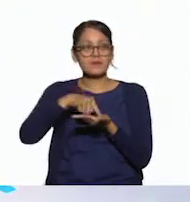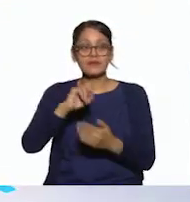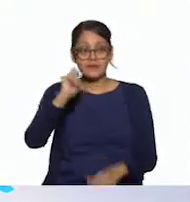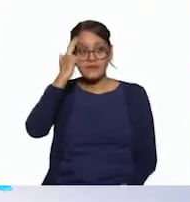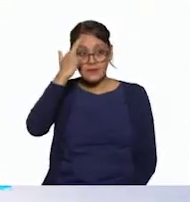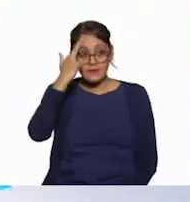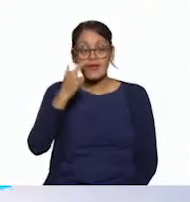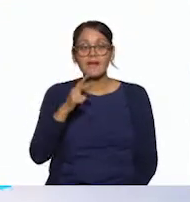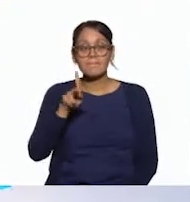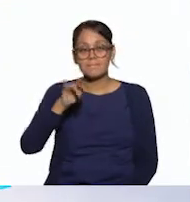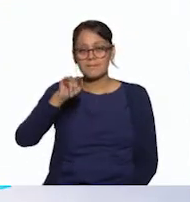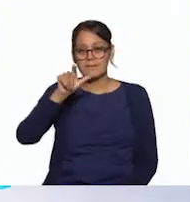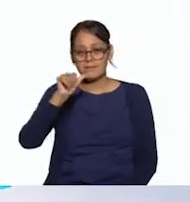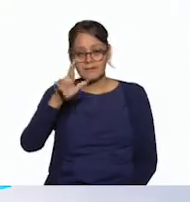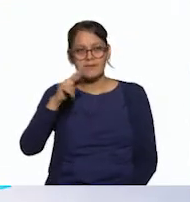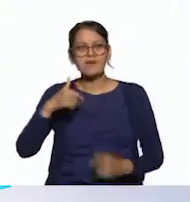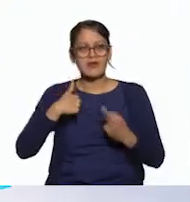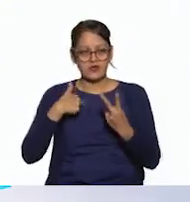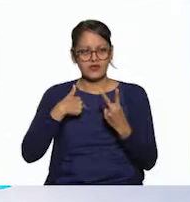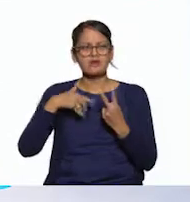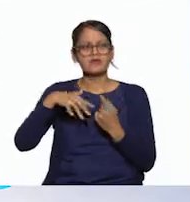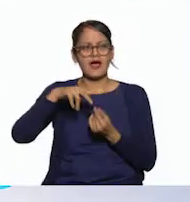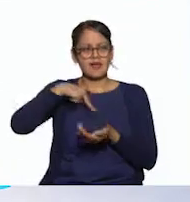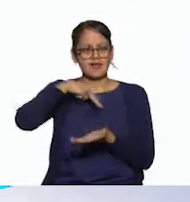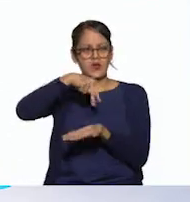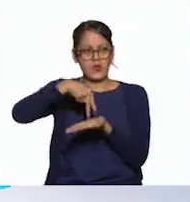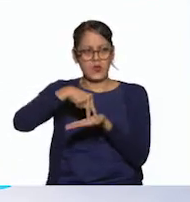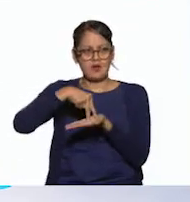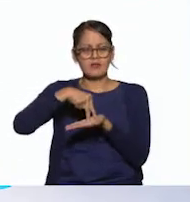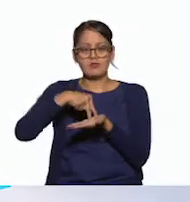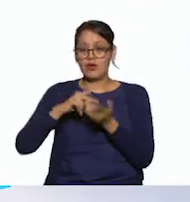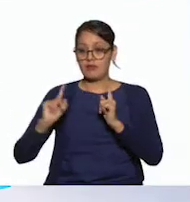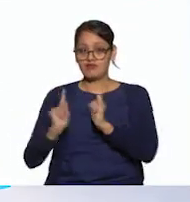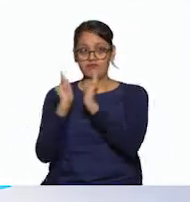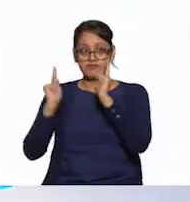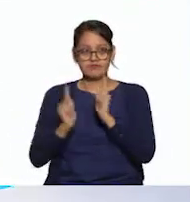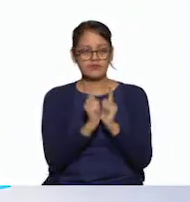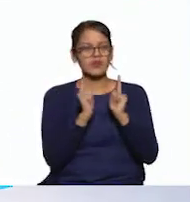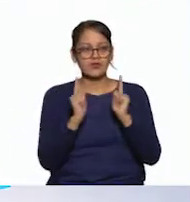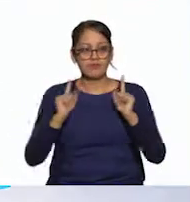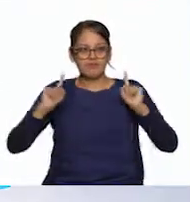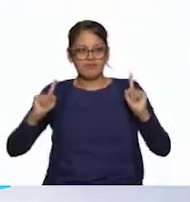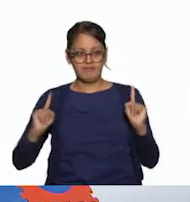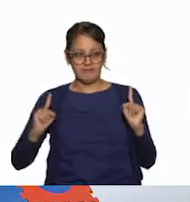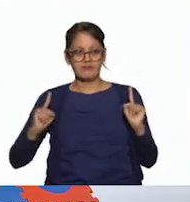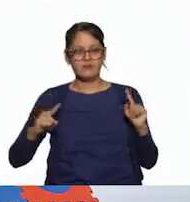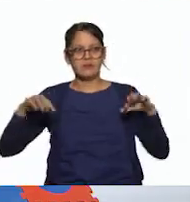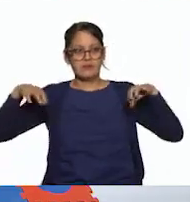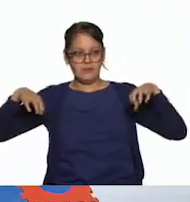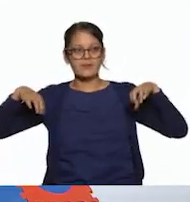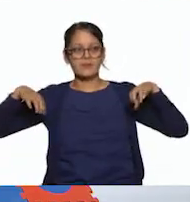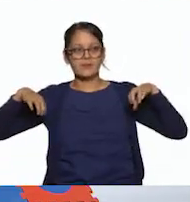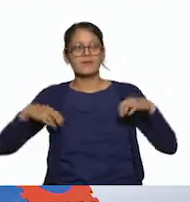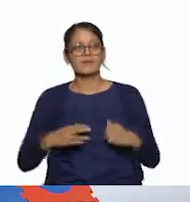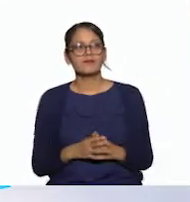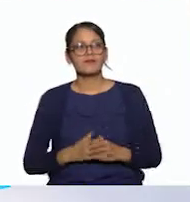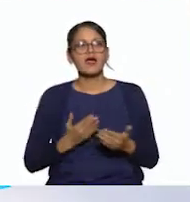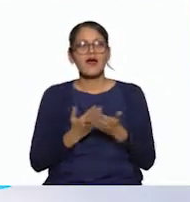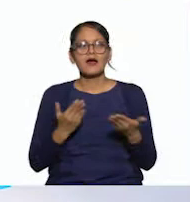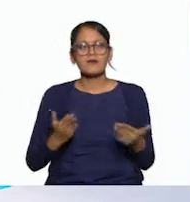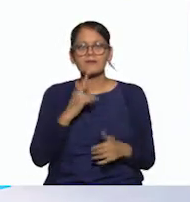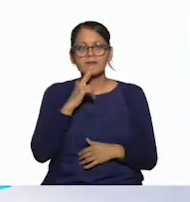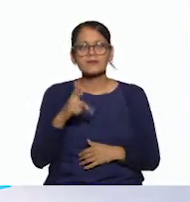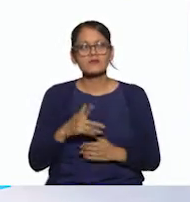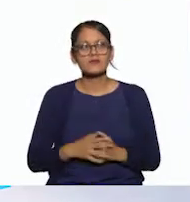y yo, tenemos un buen espacio y no estamos chocando. Así es. Ahora, ¿qué te parece si vamos a